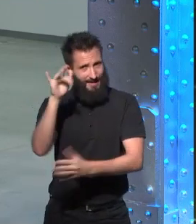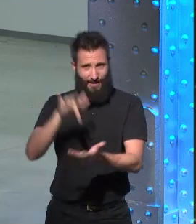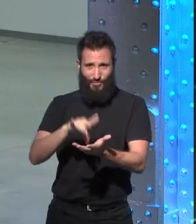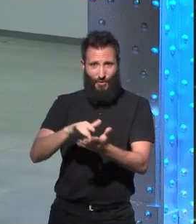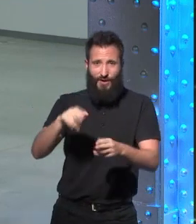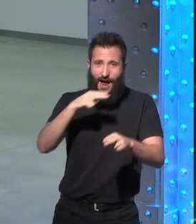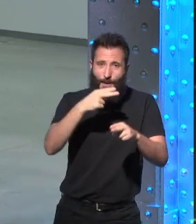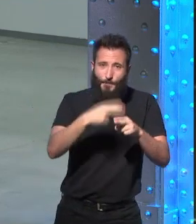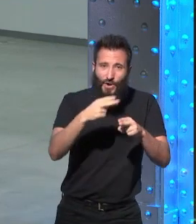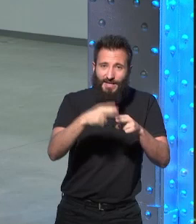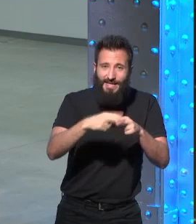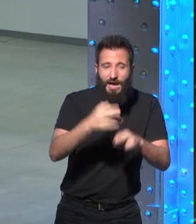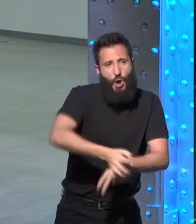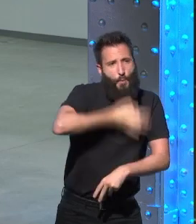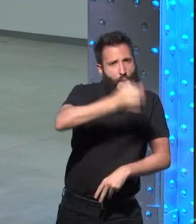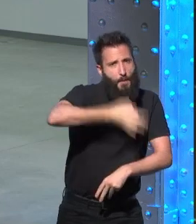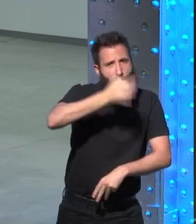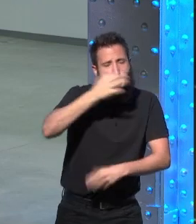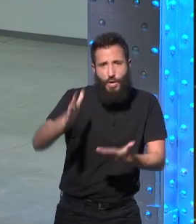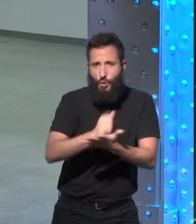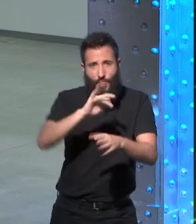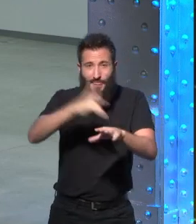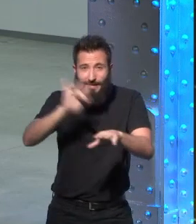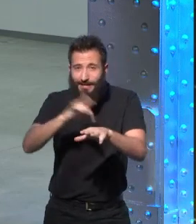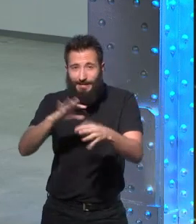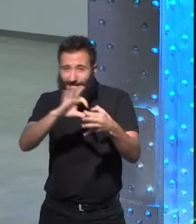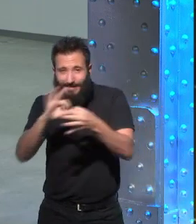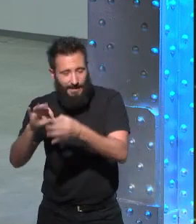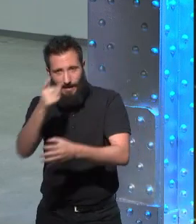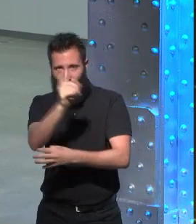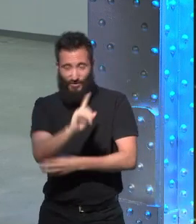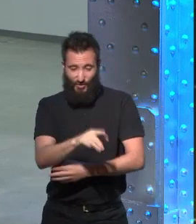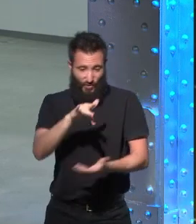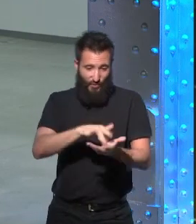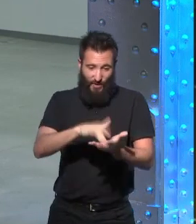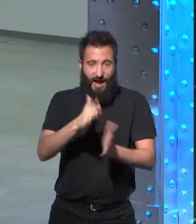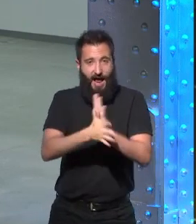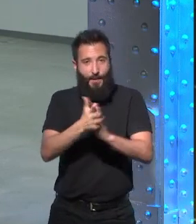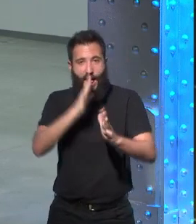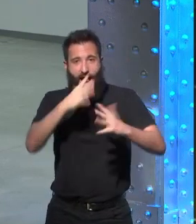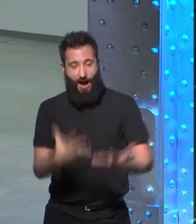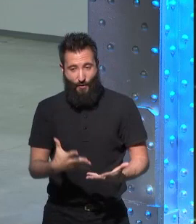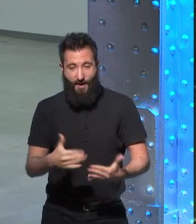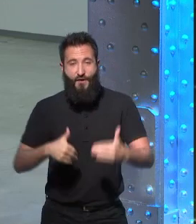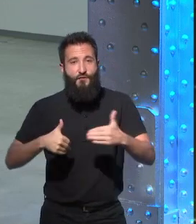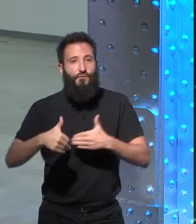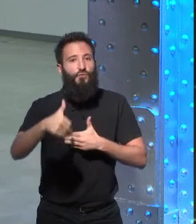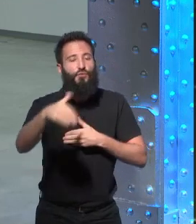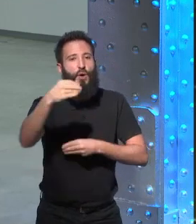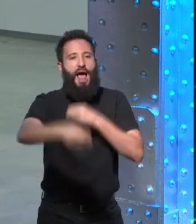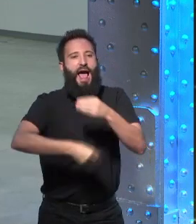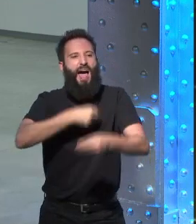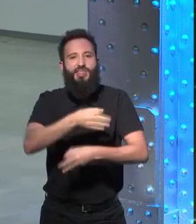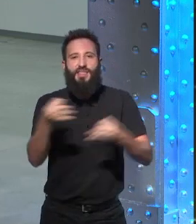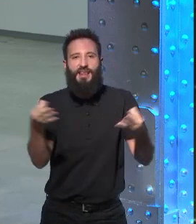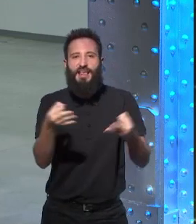agenda ni en el discurso político todo esto de lo que ustedes hablan, que es el presente, ya ni siquiera el futuro. ¿Qué van a hacer para que esté? ¿Qué se